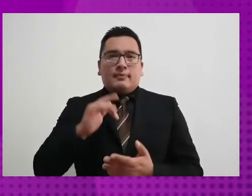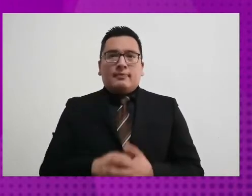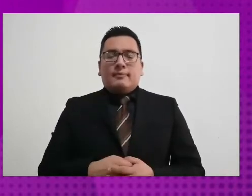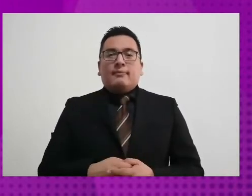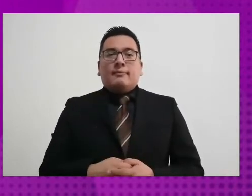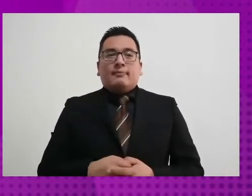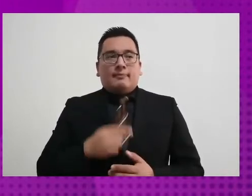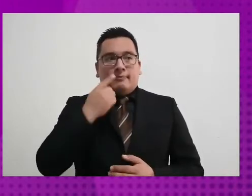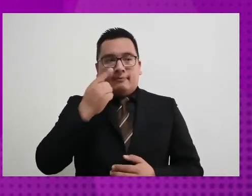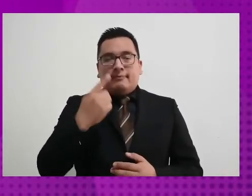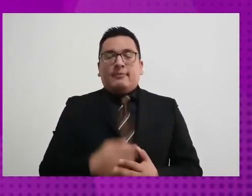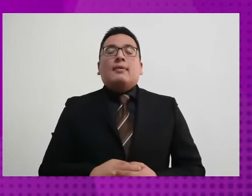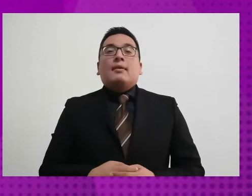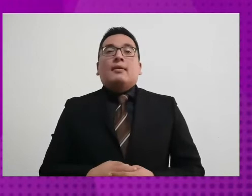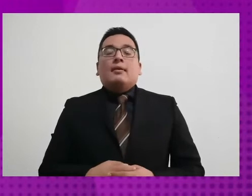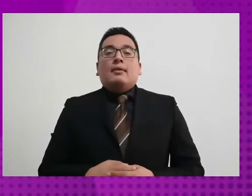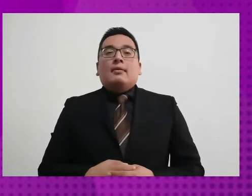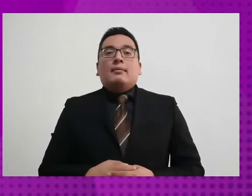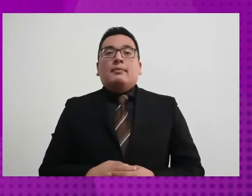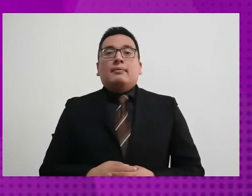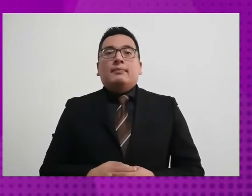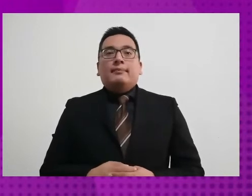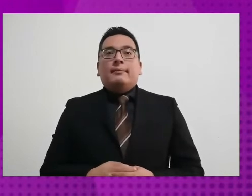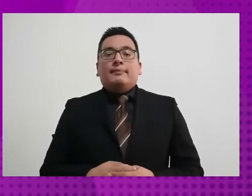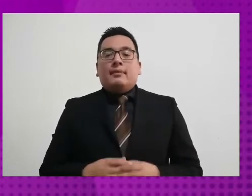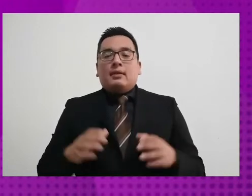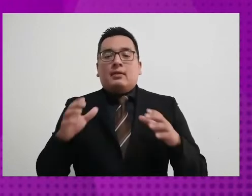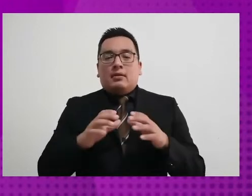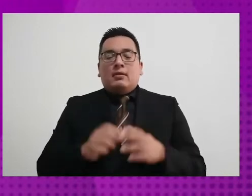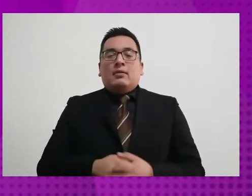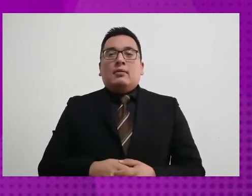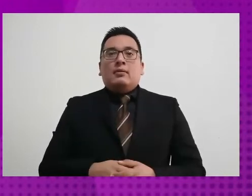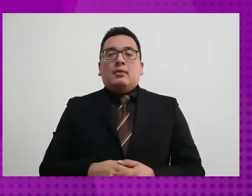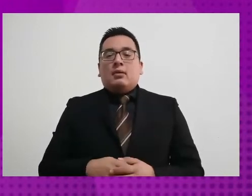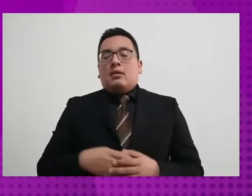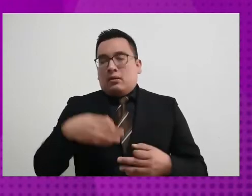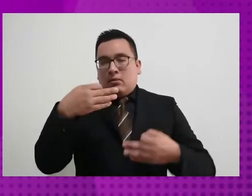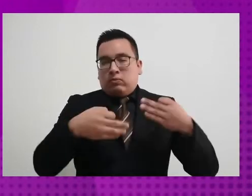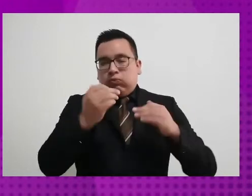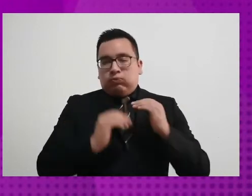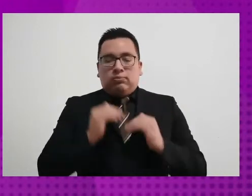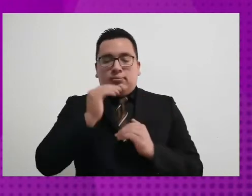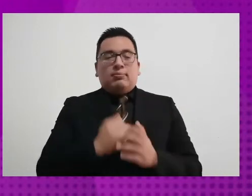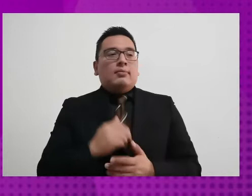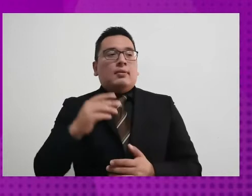Gracias. Empiezo por la segunda. La sala superior en la sentencia establece la creación de